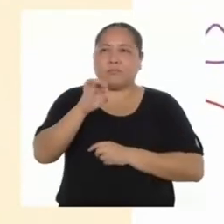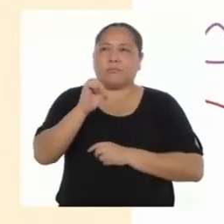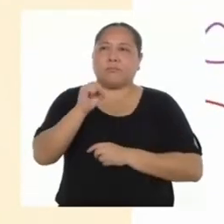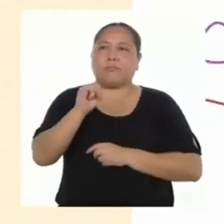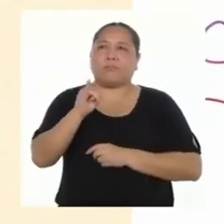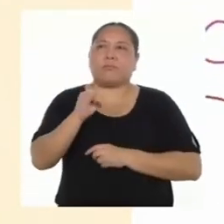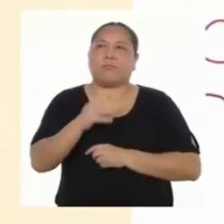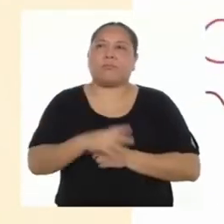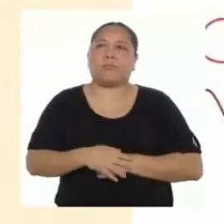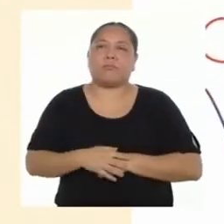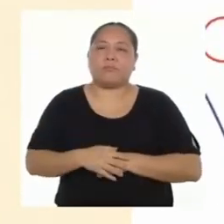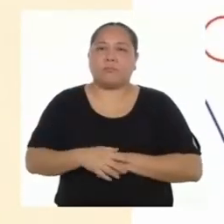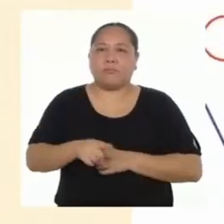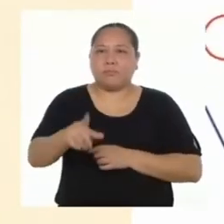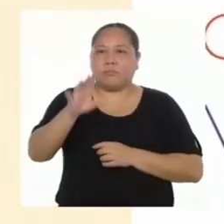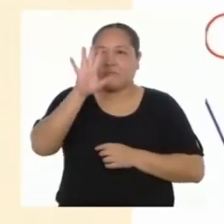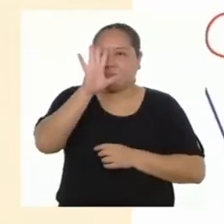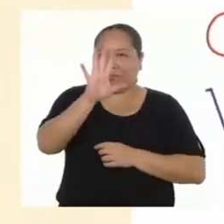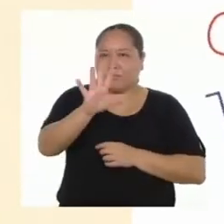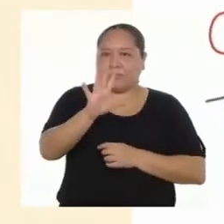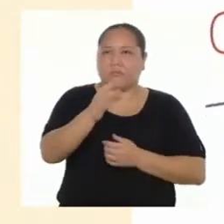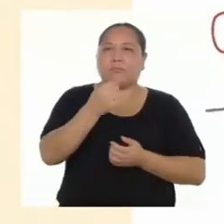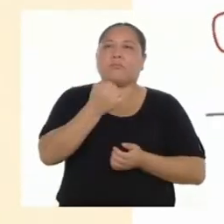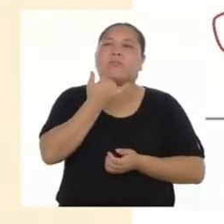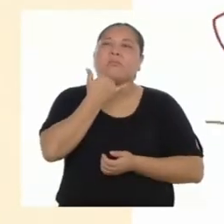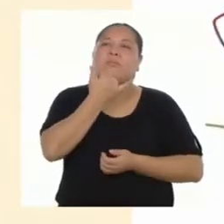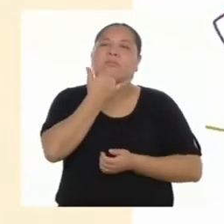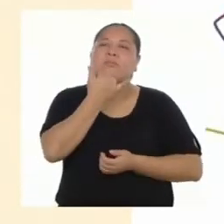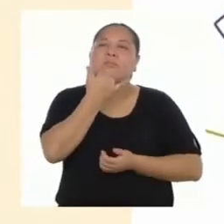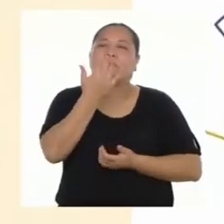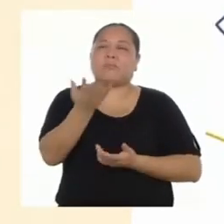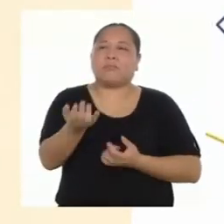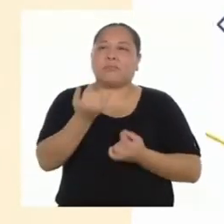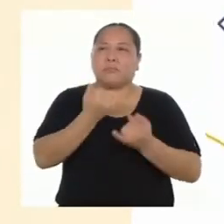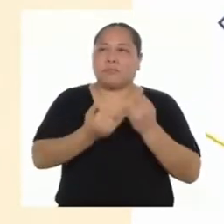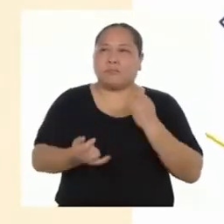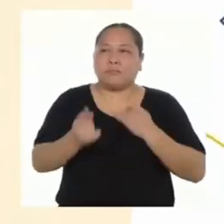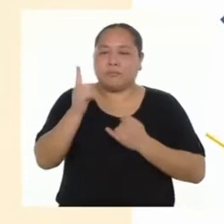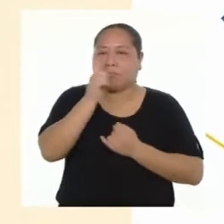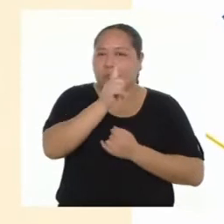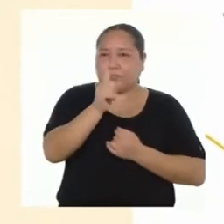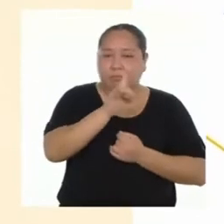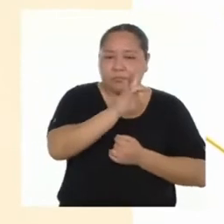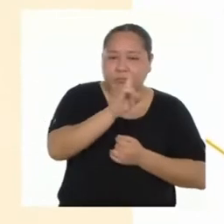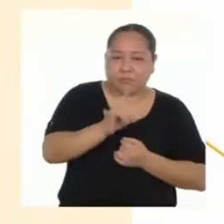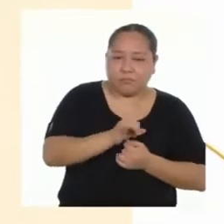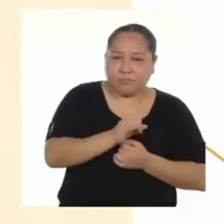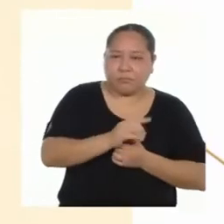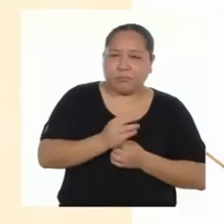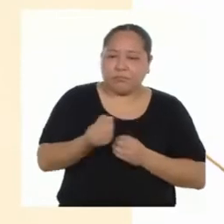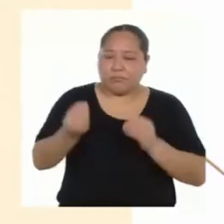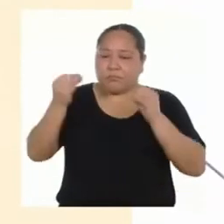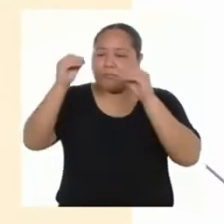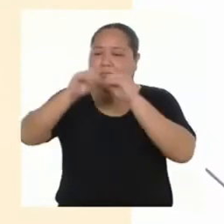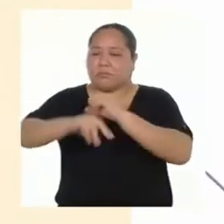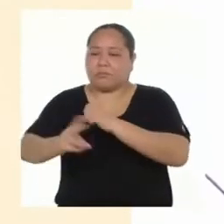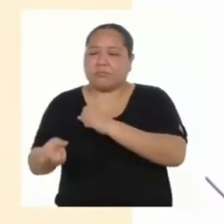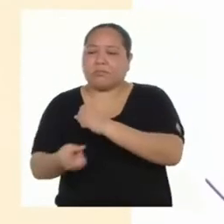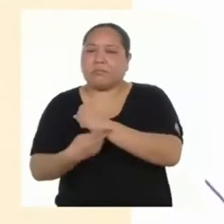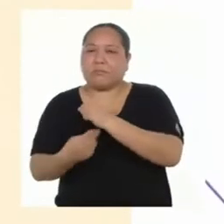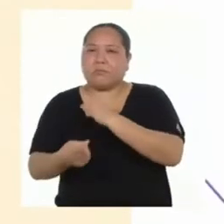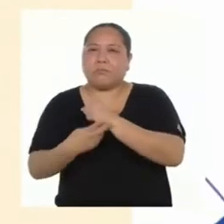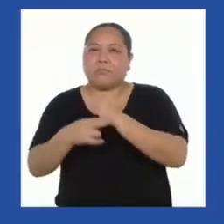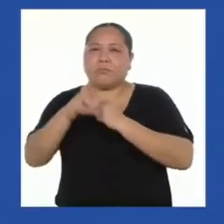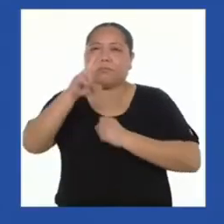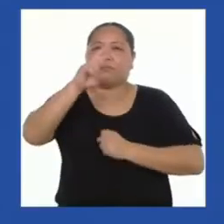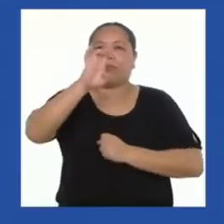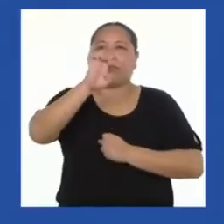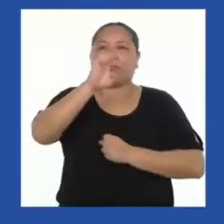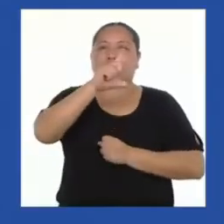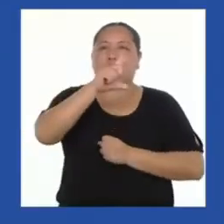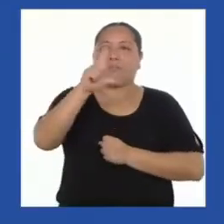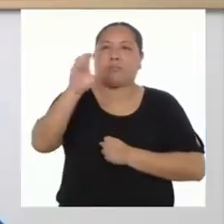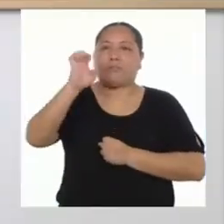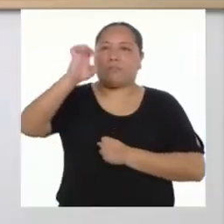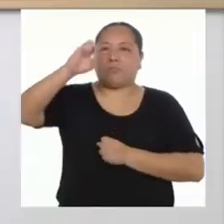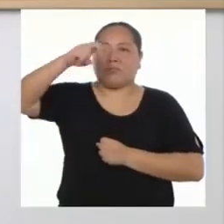5. Disposición final. Los residuos no aprovechables se disponen en un relleno sanitario autorizado.